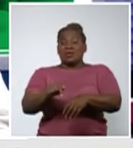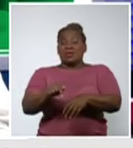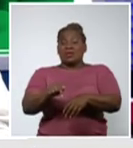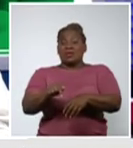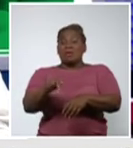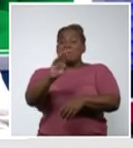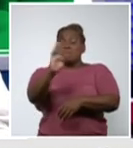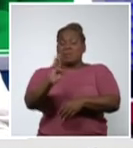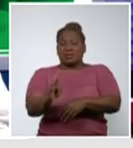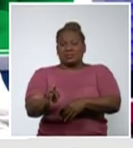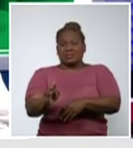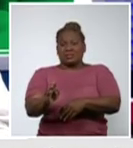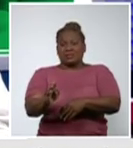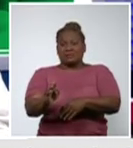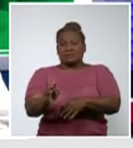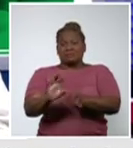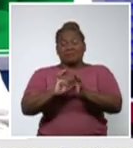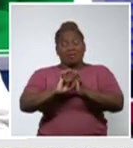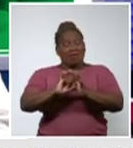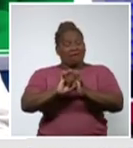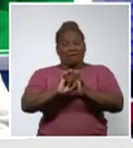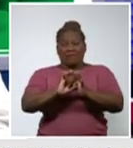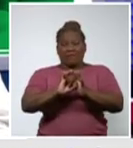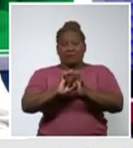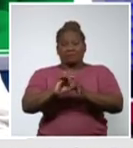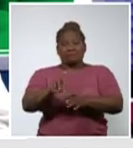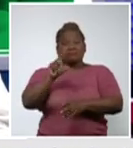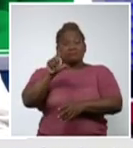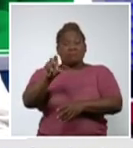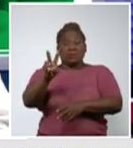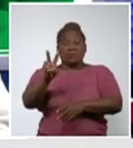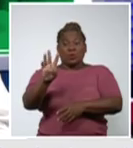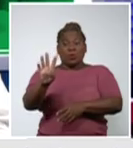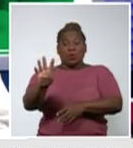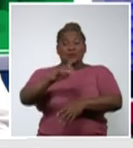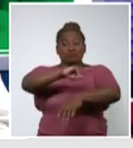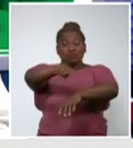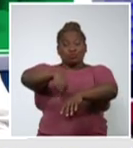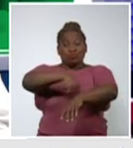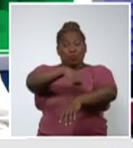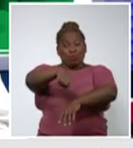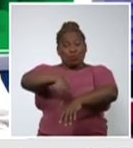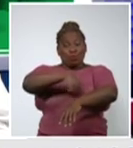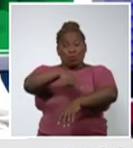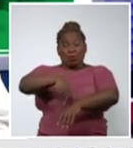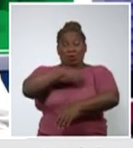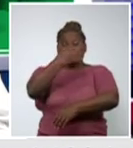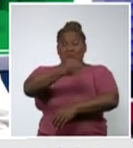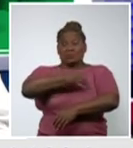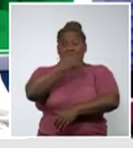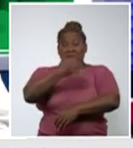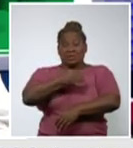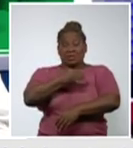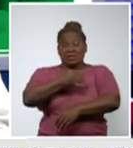Brasil, que en las últimas 24 horas se planteaba, se registraron